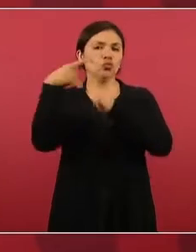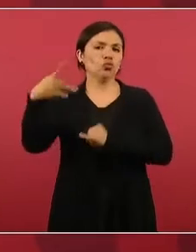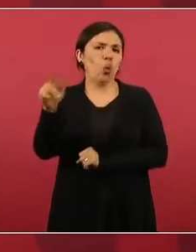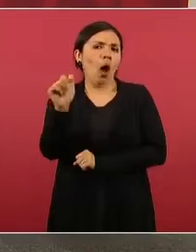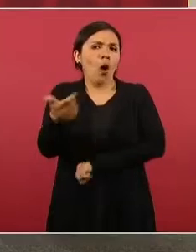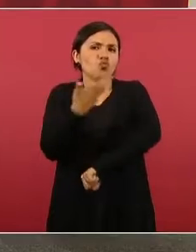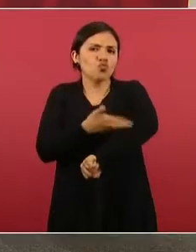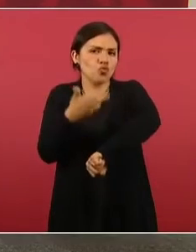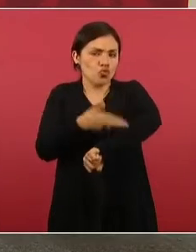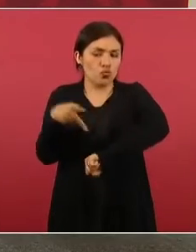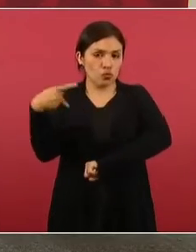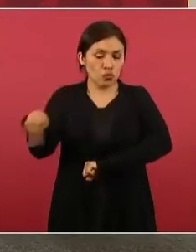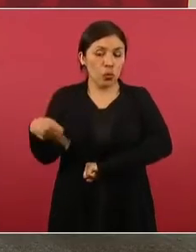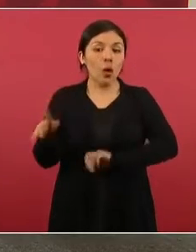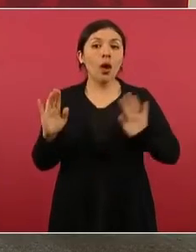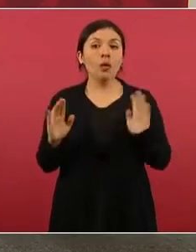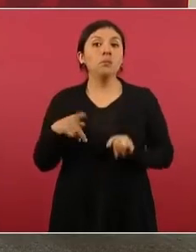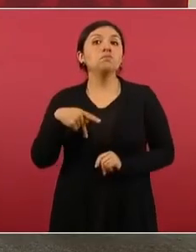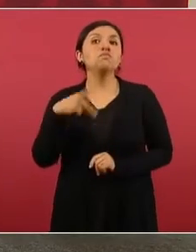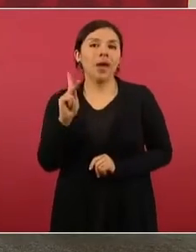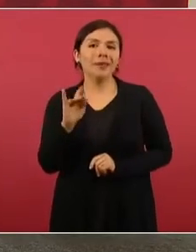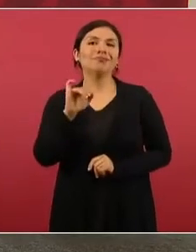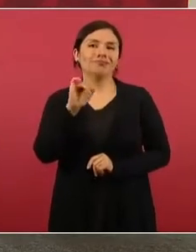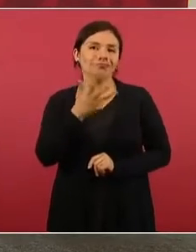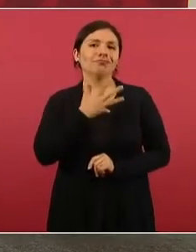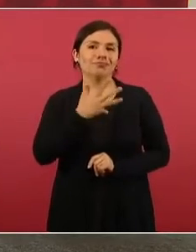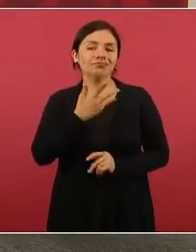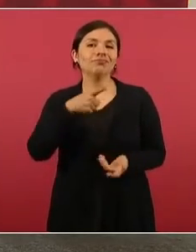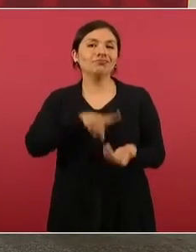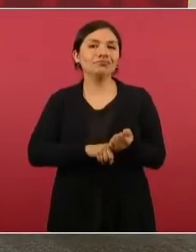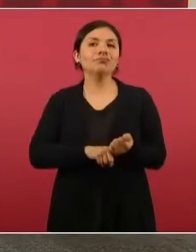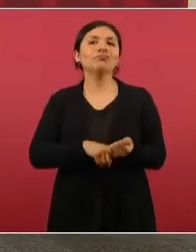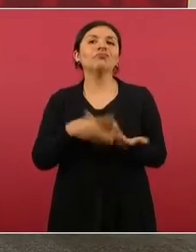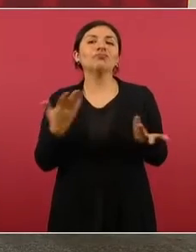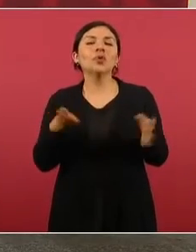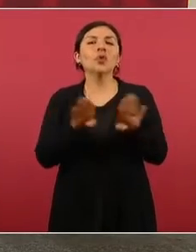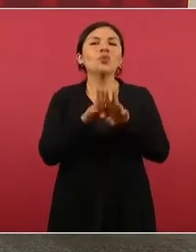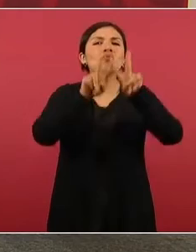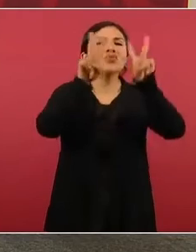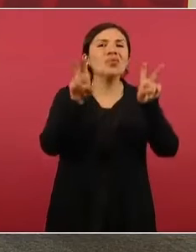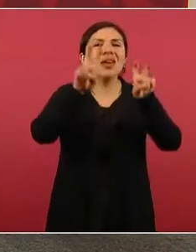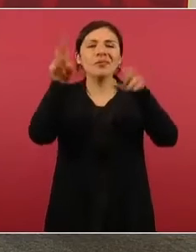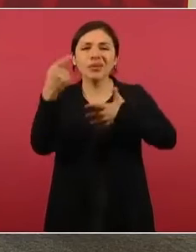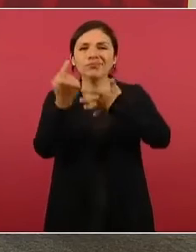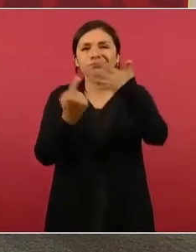autónoma, pero no deja de haber ciertos temas